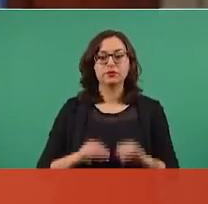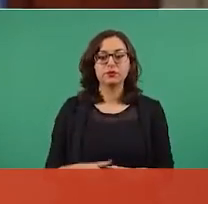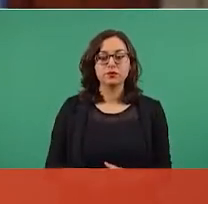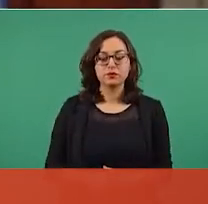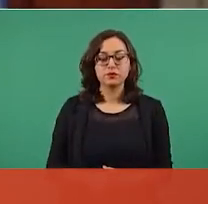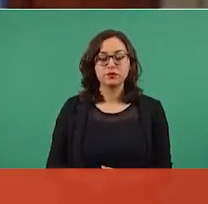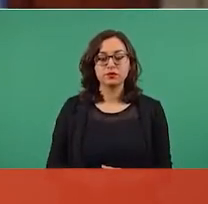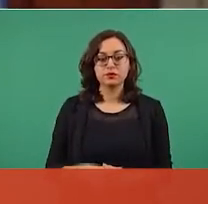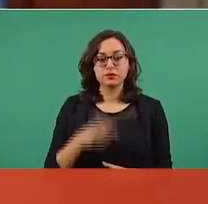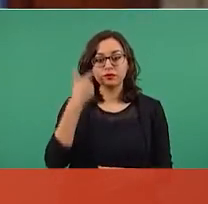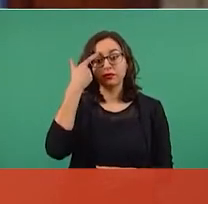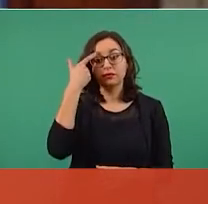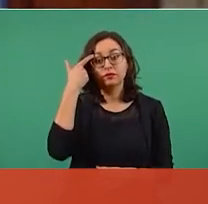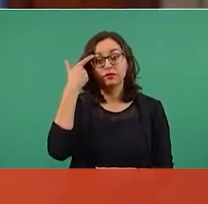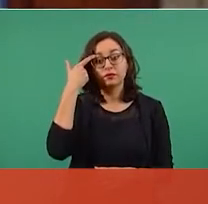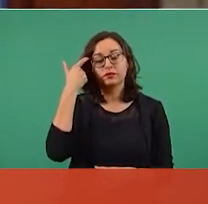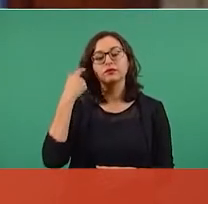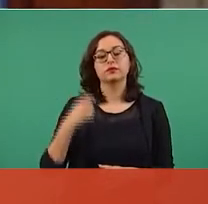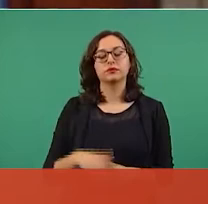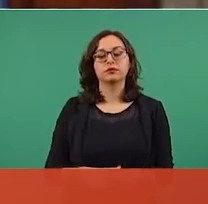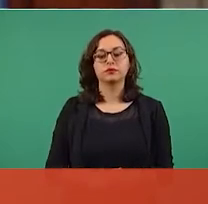la vi en las redes.